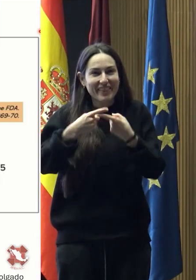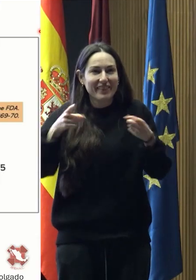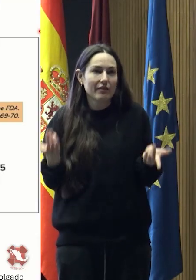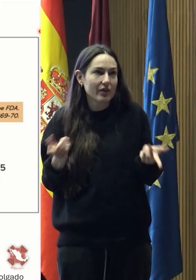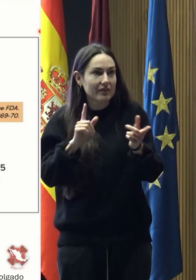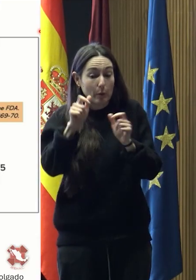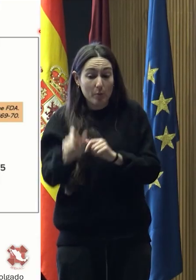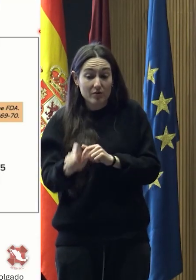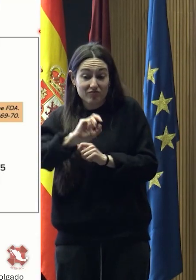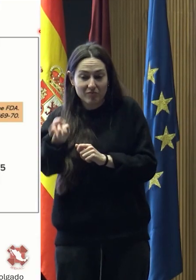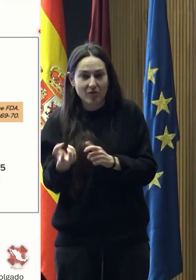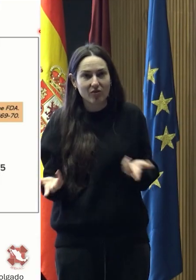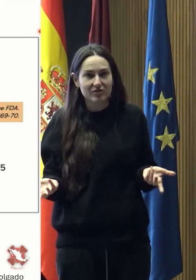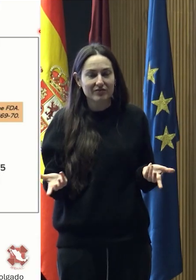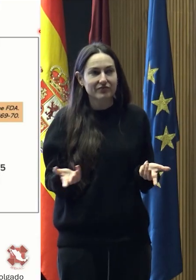no...